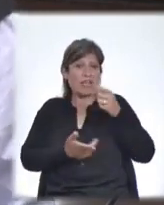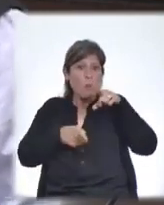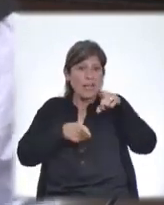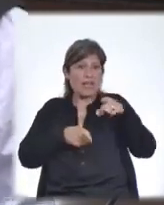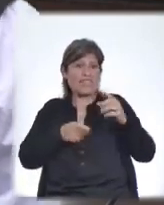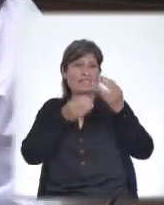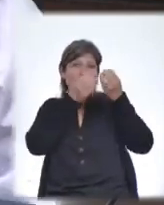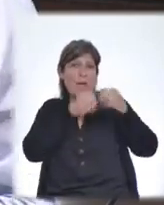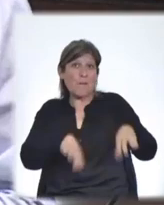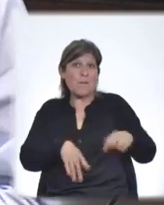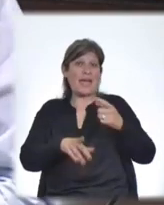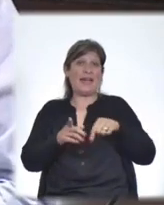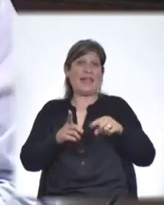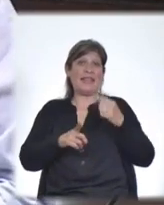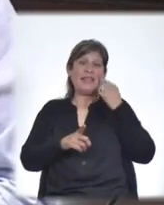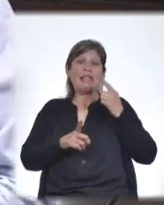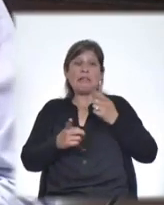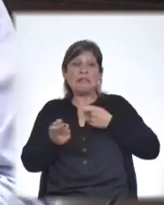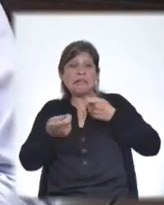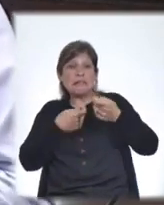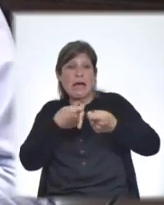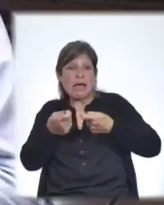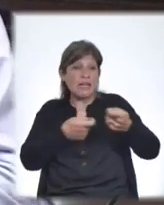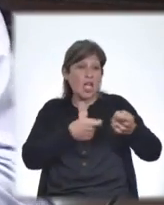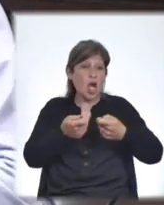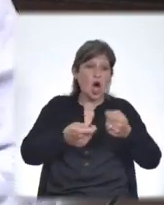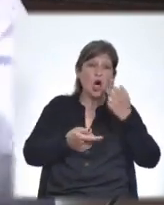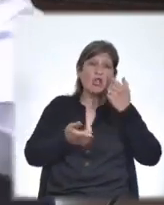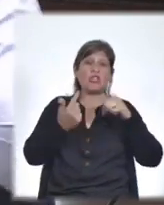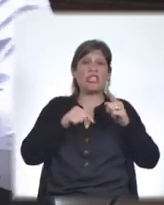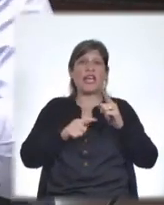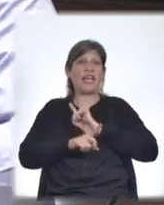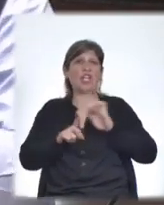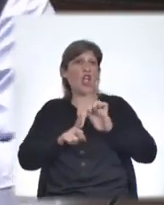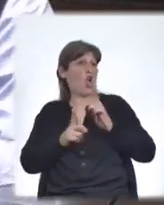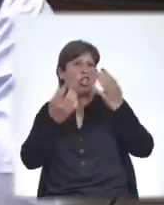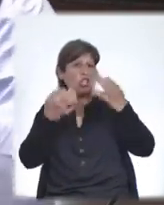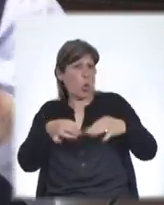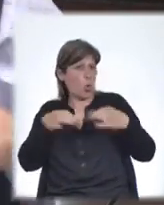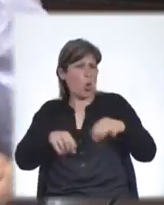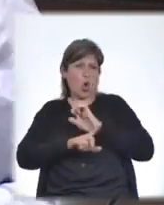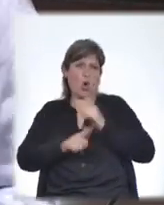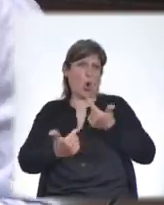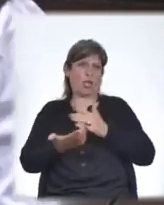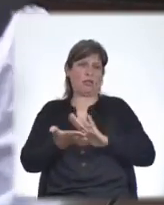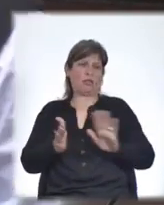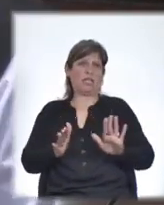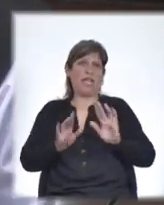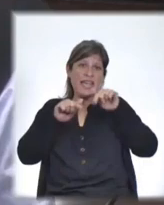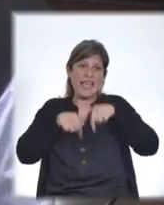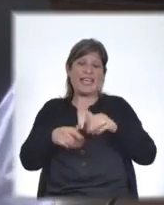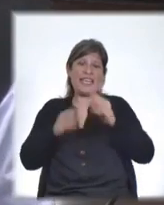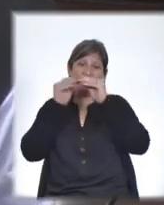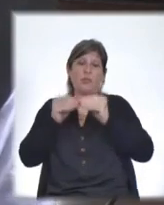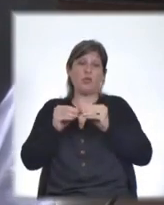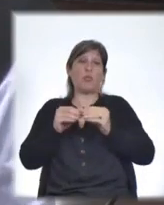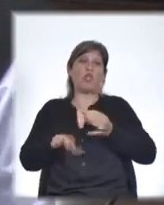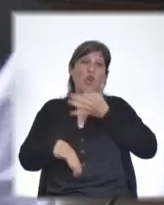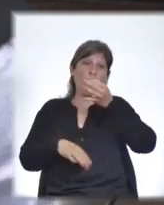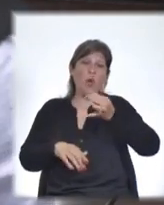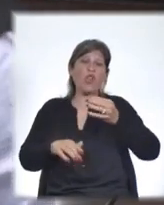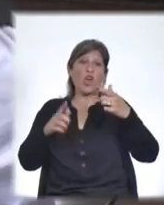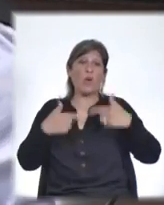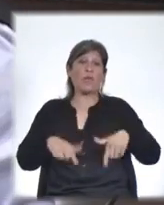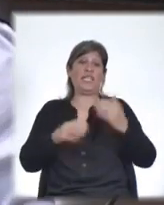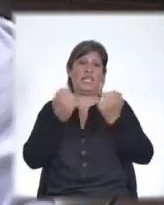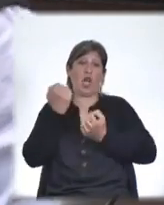pérdida se está negociando y se está hablando a nivel colectivo. O sea que no está asegurada en este presupuesto, como dijo la señora ministra, que no va a